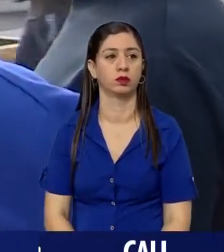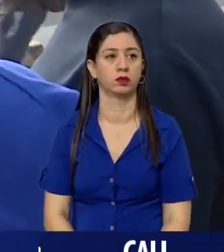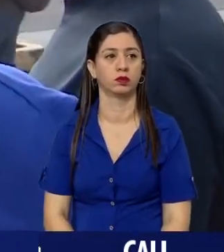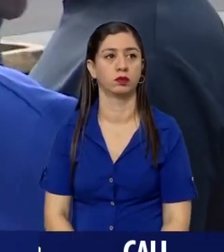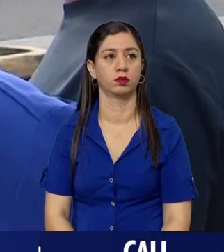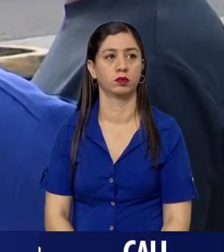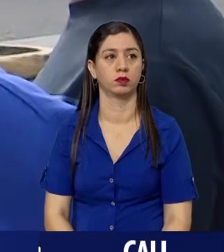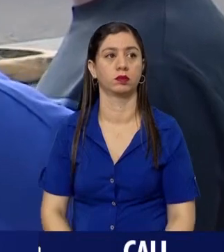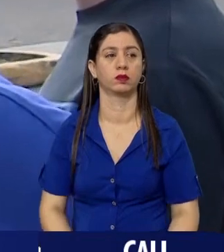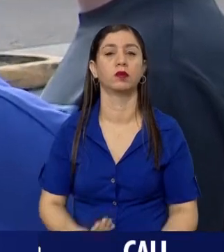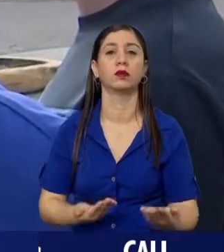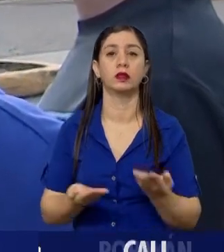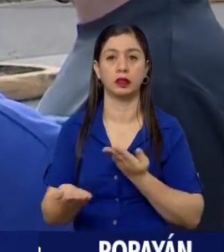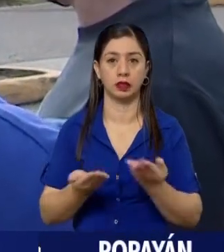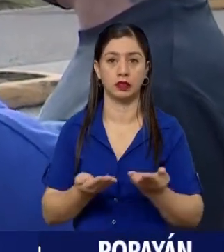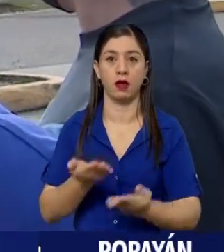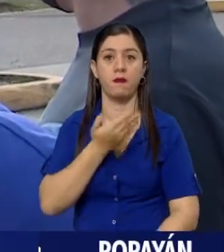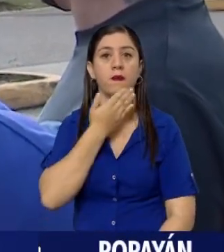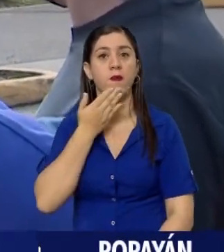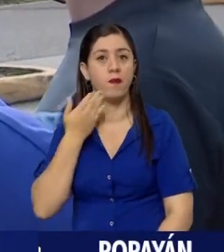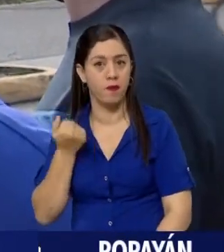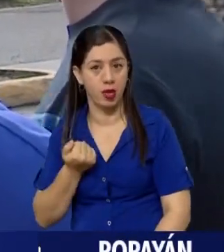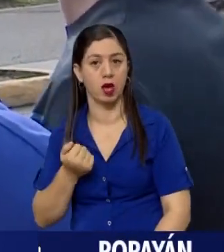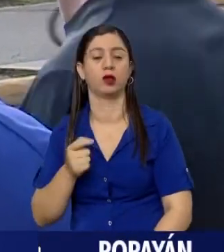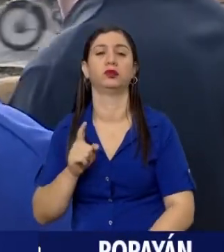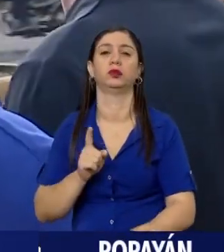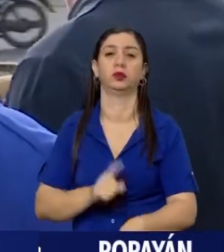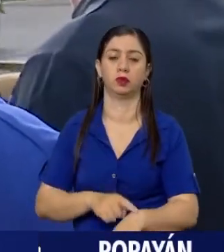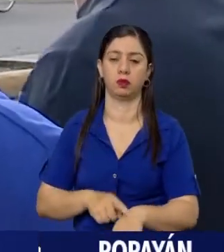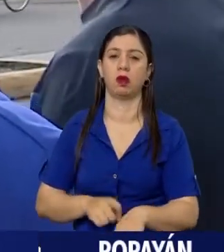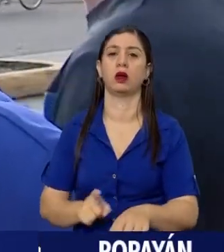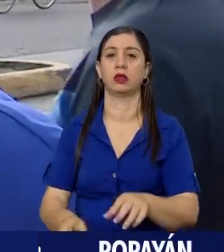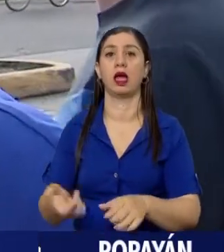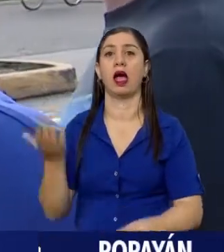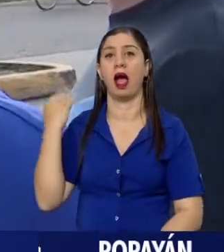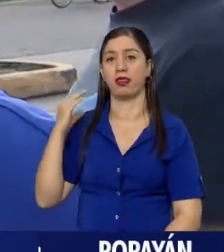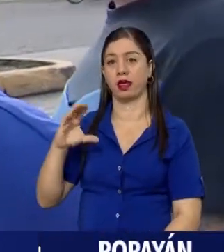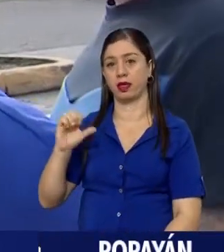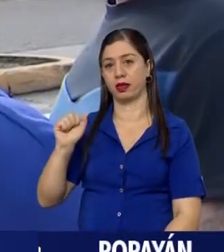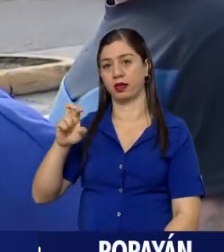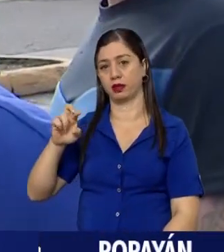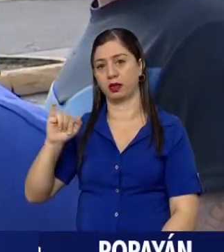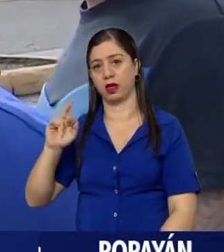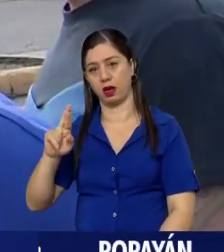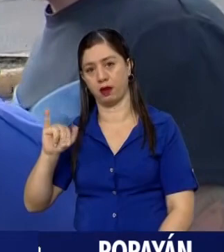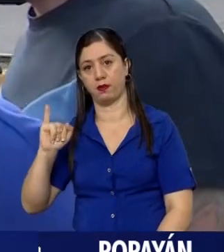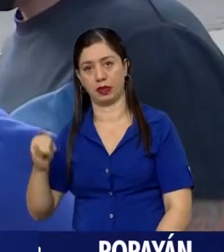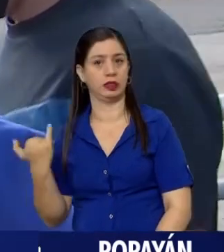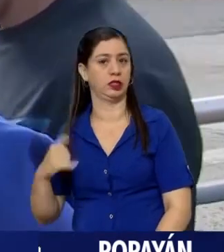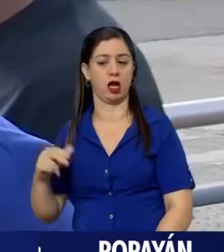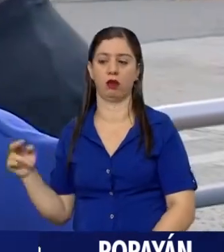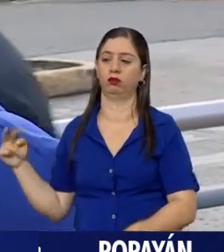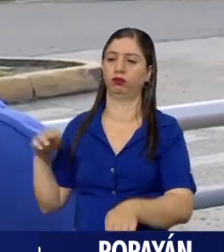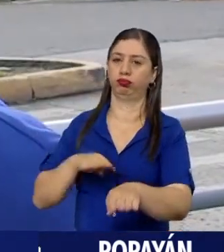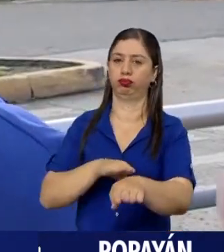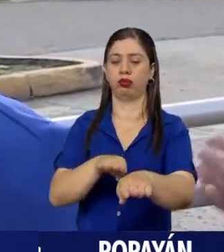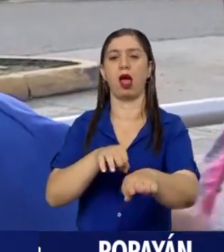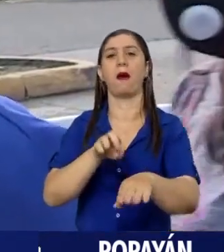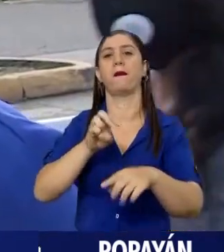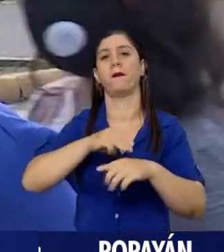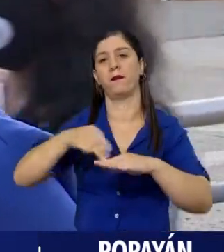El servicio ha mejorado mucho, la frecuencia. Antes hacía transbordo en Capri, ya no lo hago, ya llega directamente a la estación de